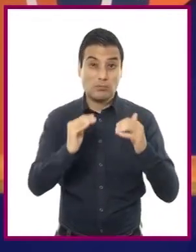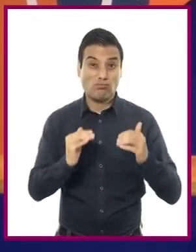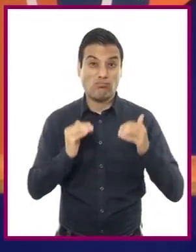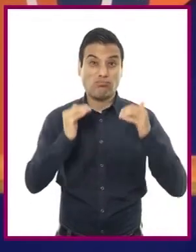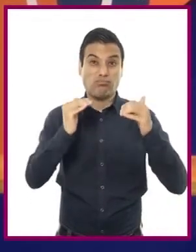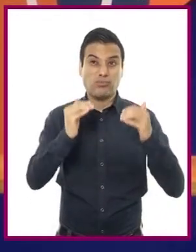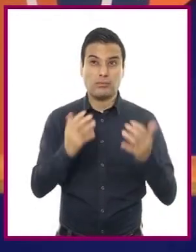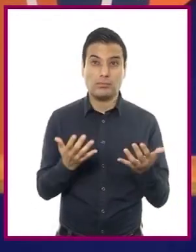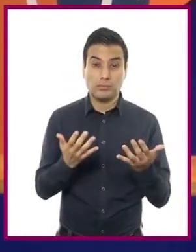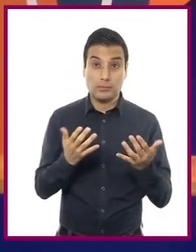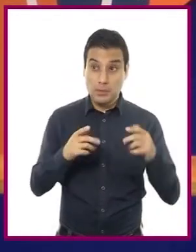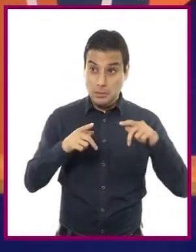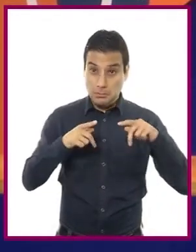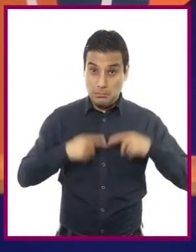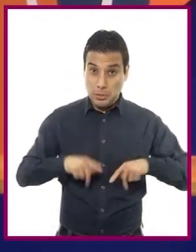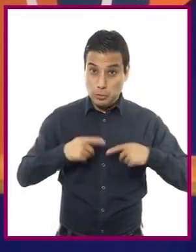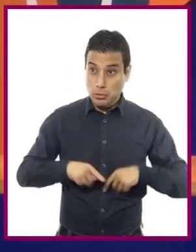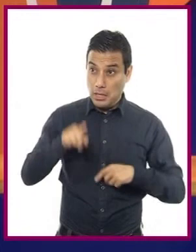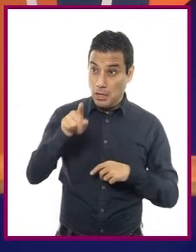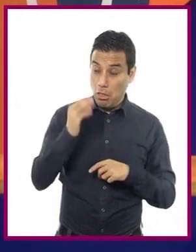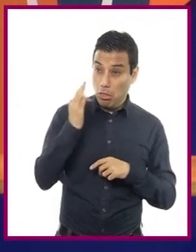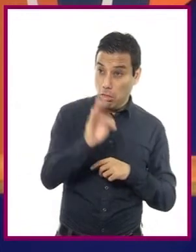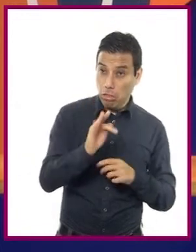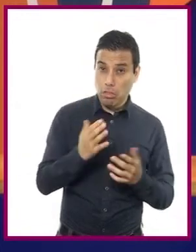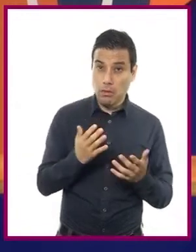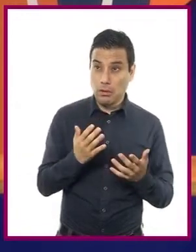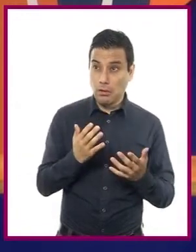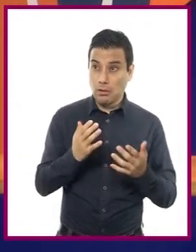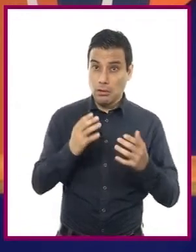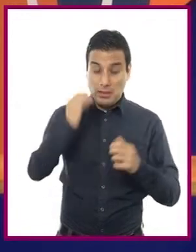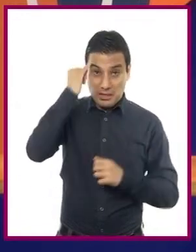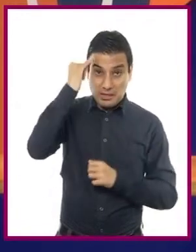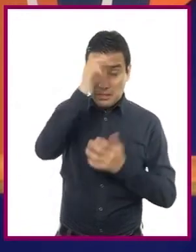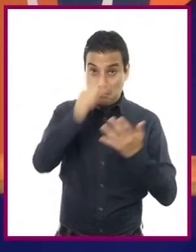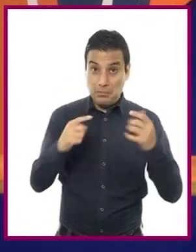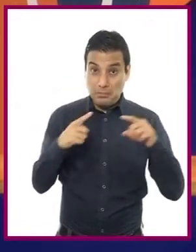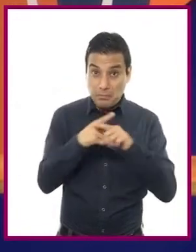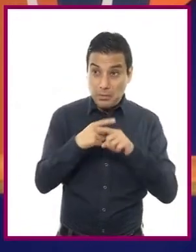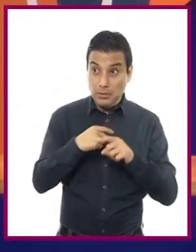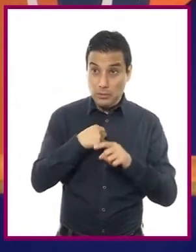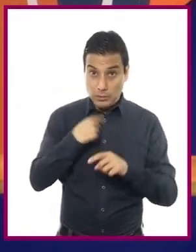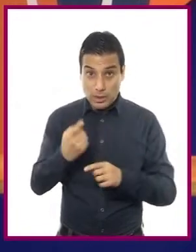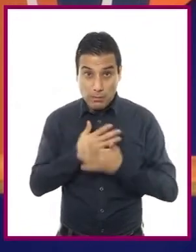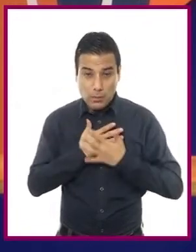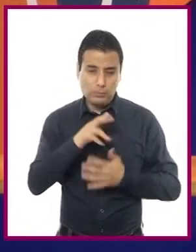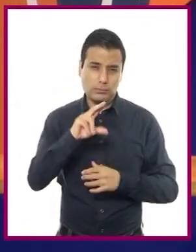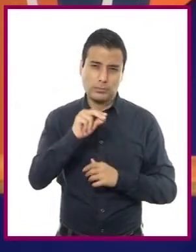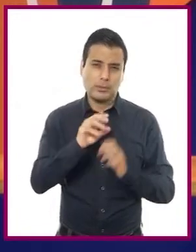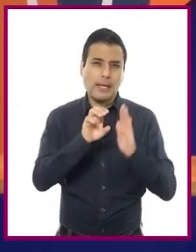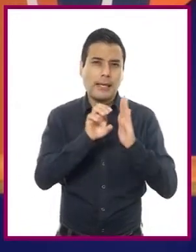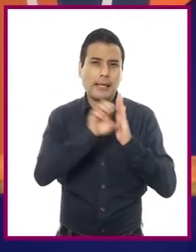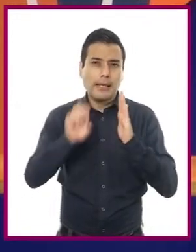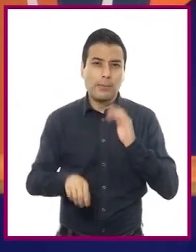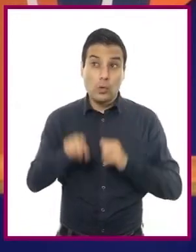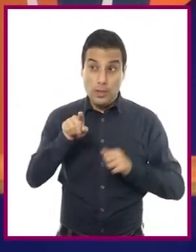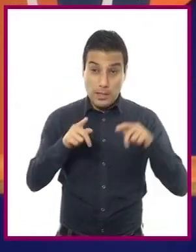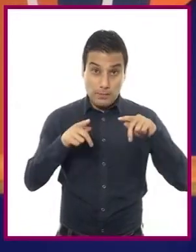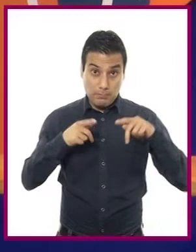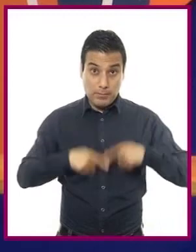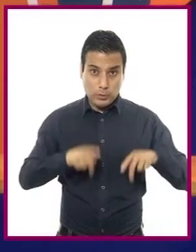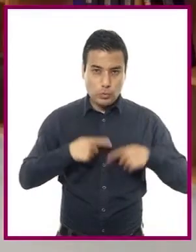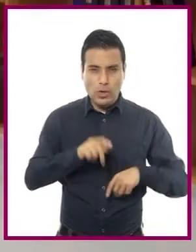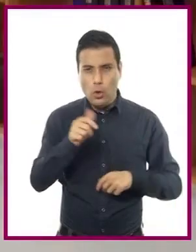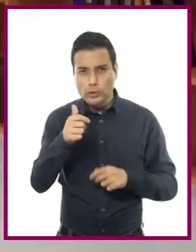entregará su amor a alguien que traicione esa ideología. Si tu pareja demuestra que le interesan los